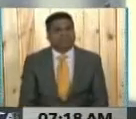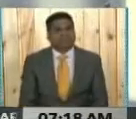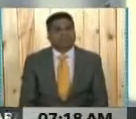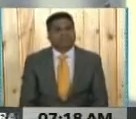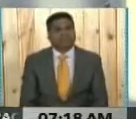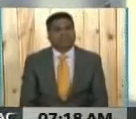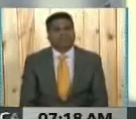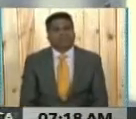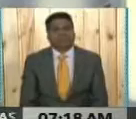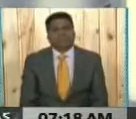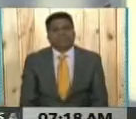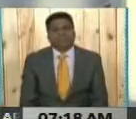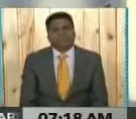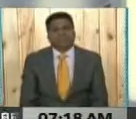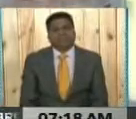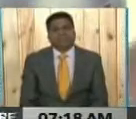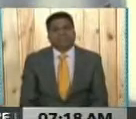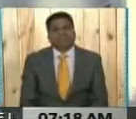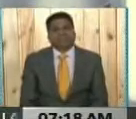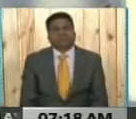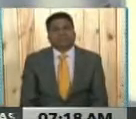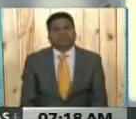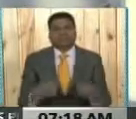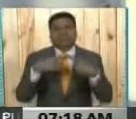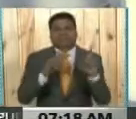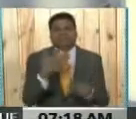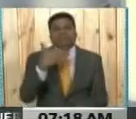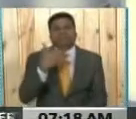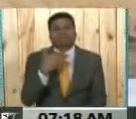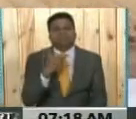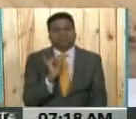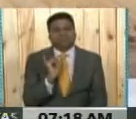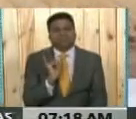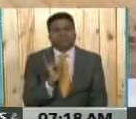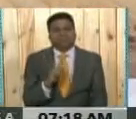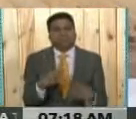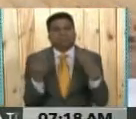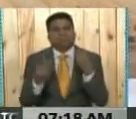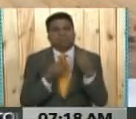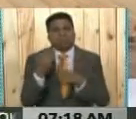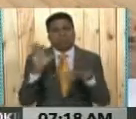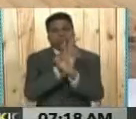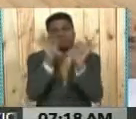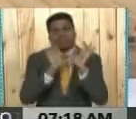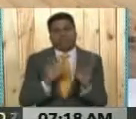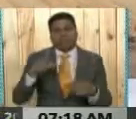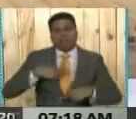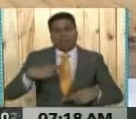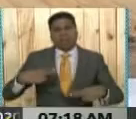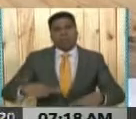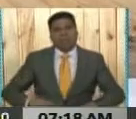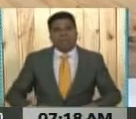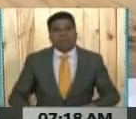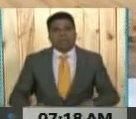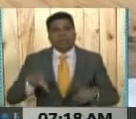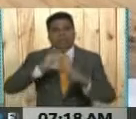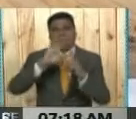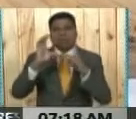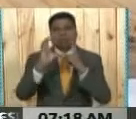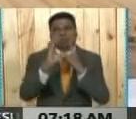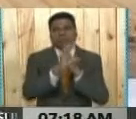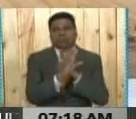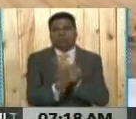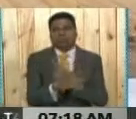universalismos fundamentales. Pero hay como relieve humano la expresión de una cultura